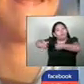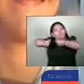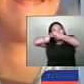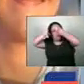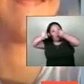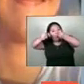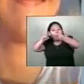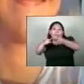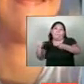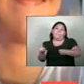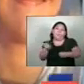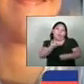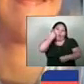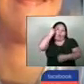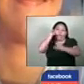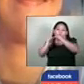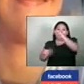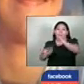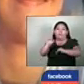menores condenados.